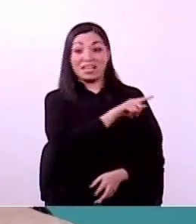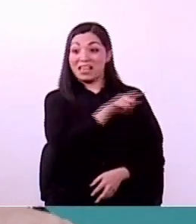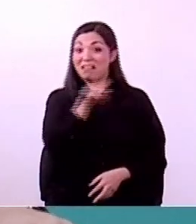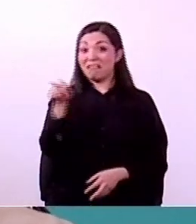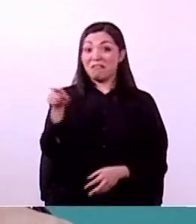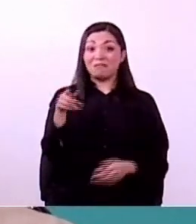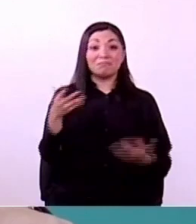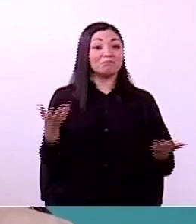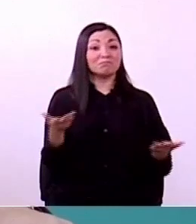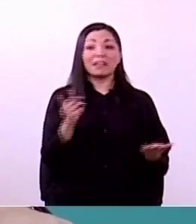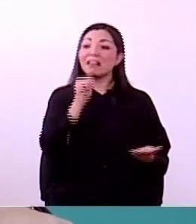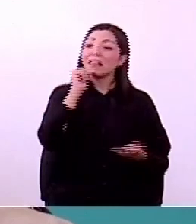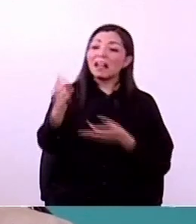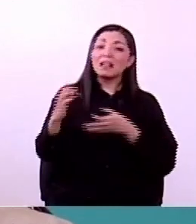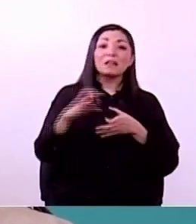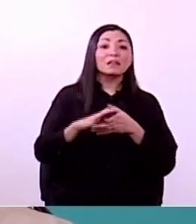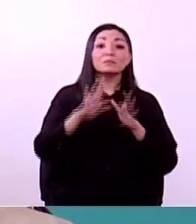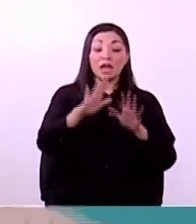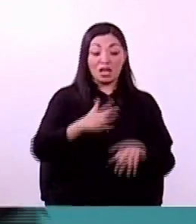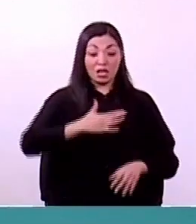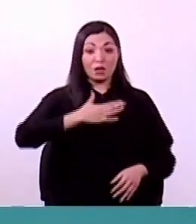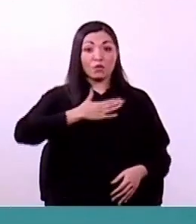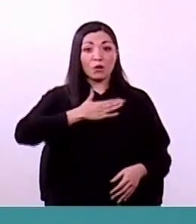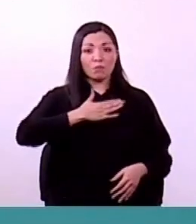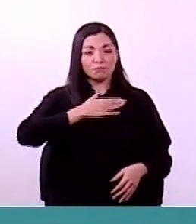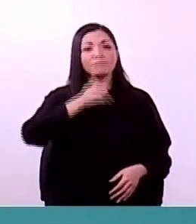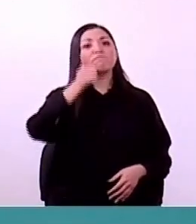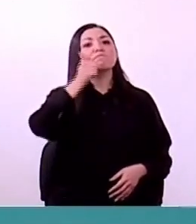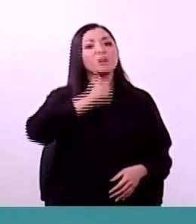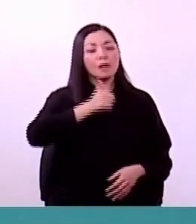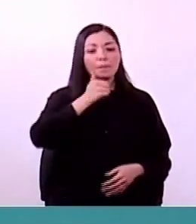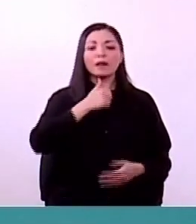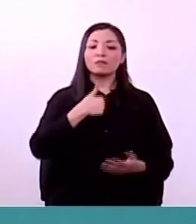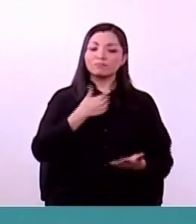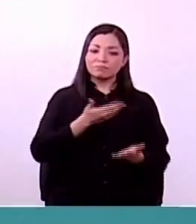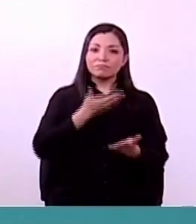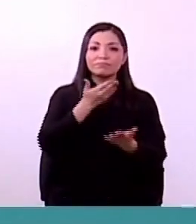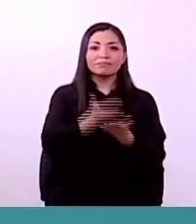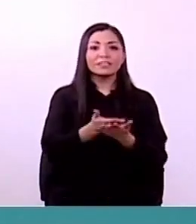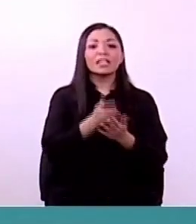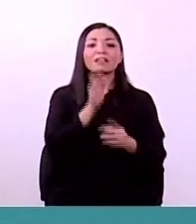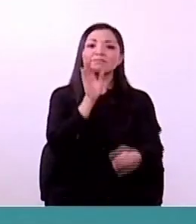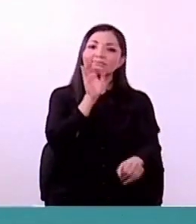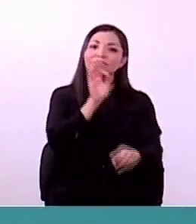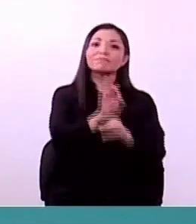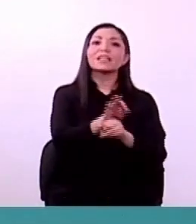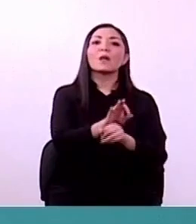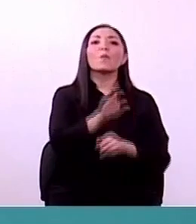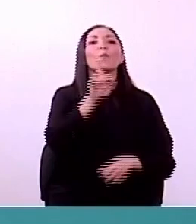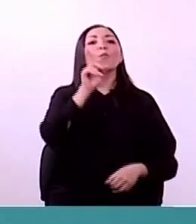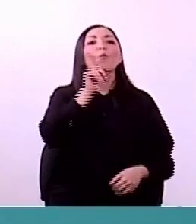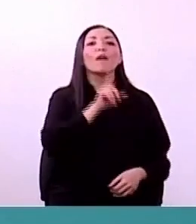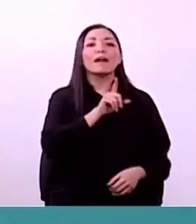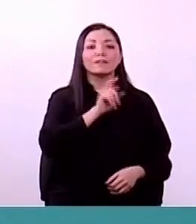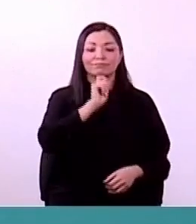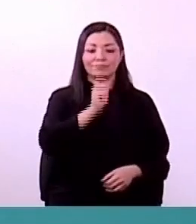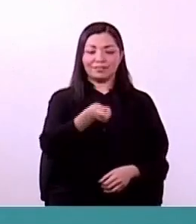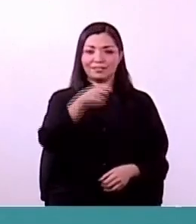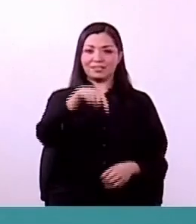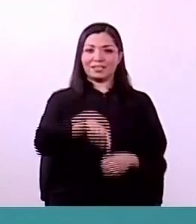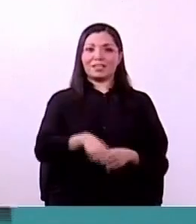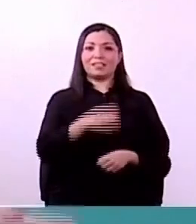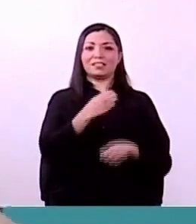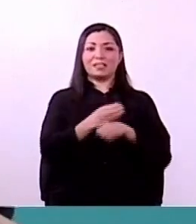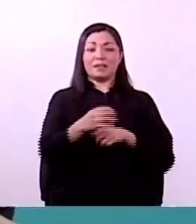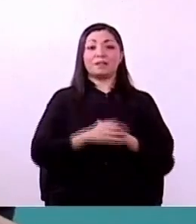nosotros, su servidora va a decir cómo siempre vamos a estar del lado de nuestras mujeres y hombres en este estado.